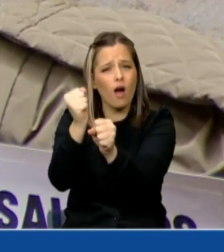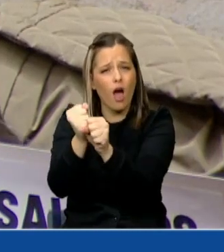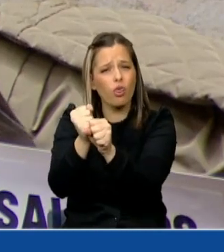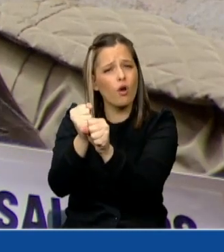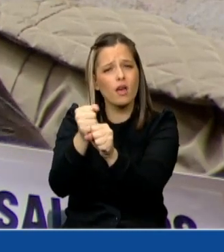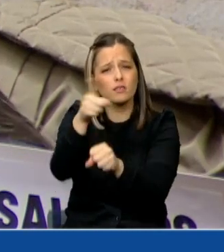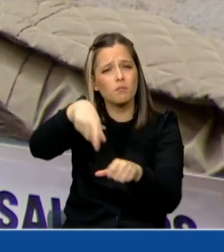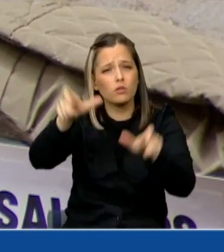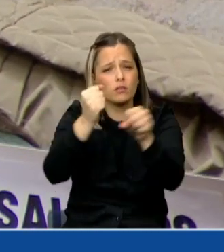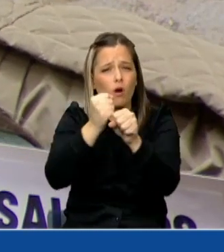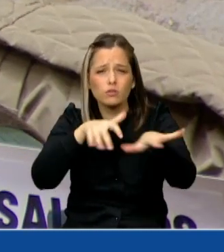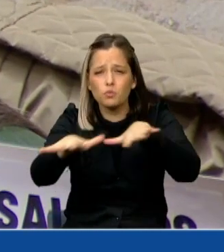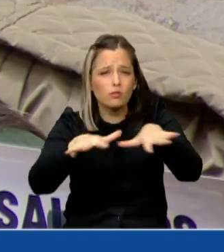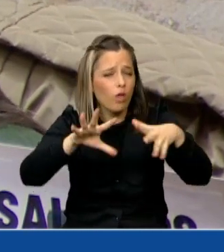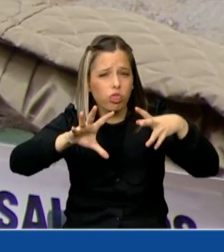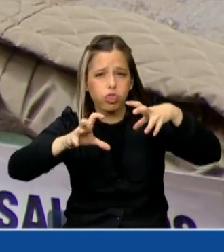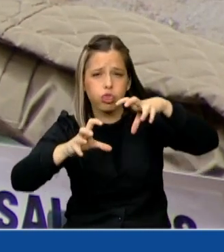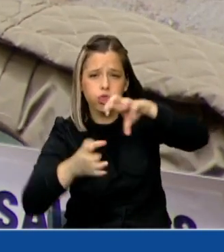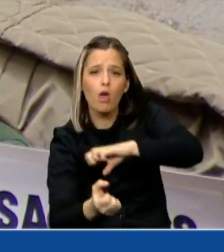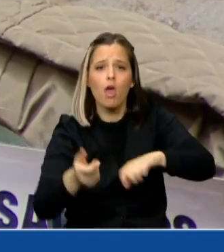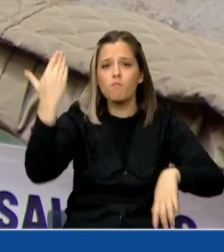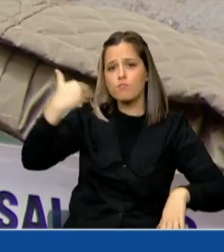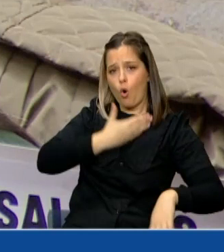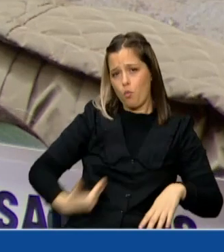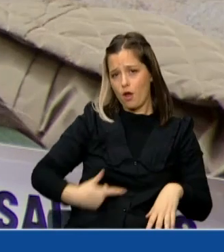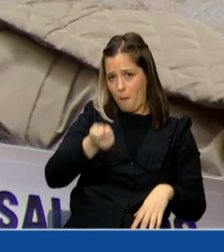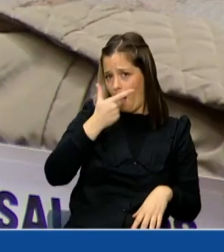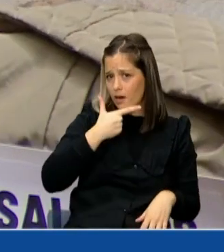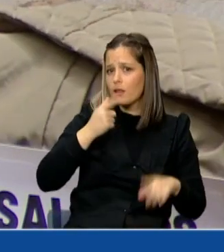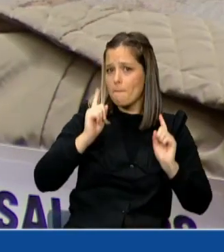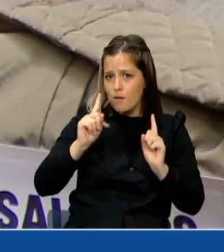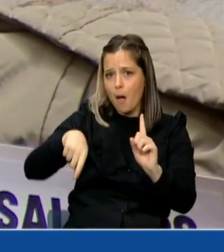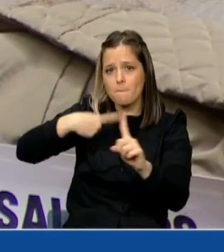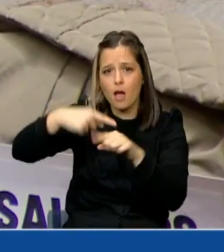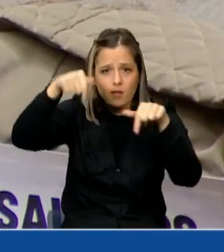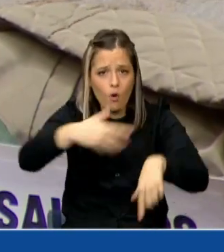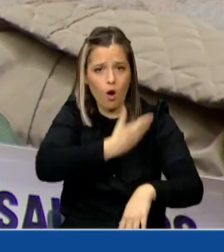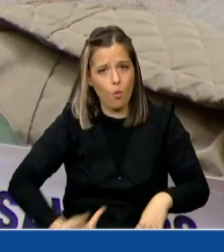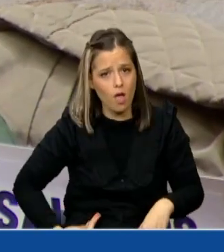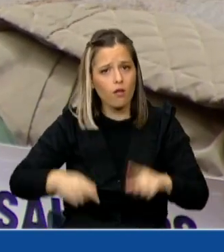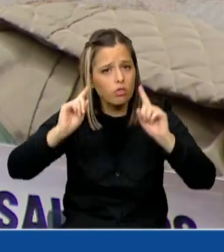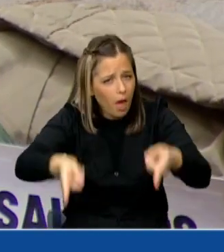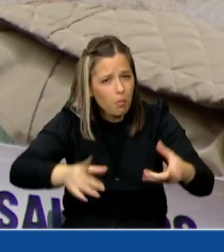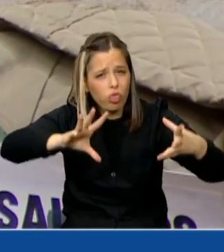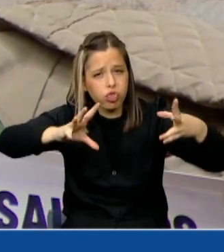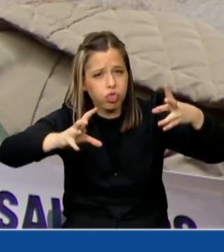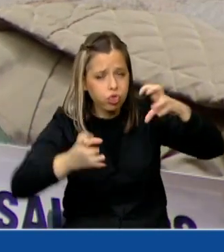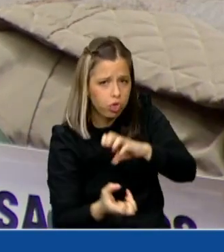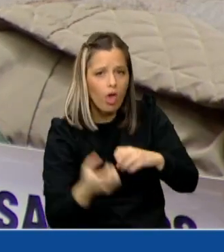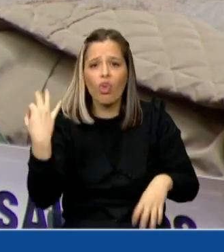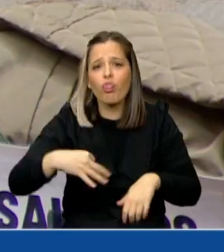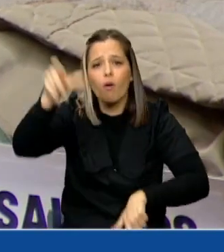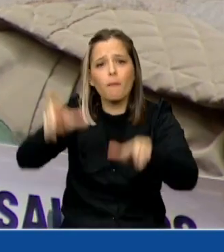hicieron bajo el gobierno macrista, pero que se van generando las condiciones justamente para una lucha de conjunto